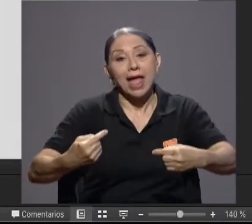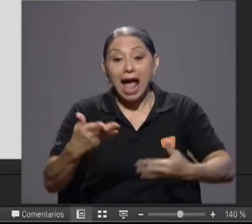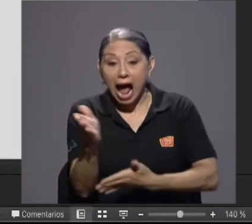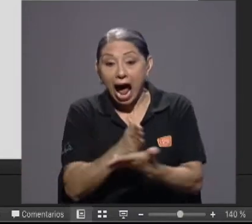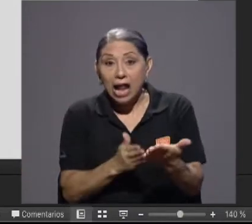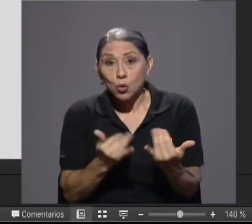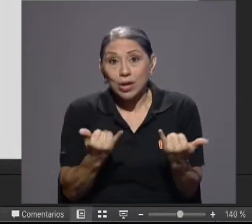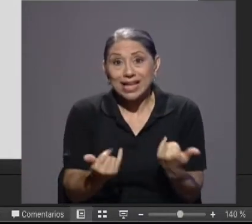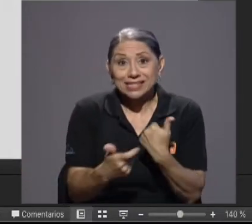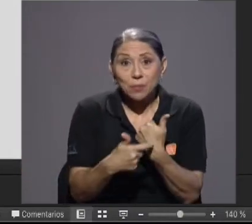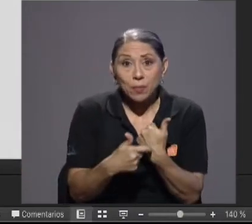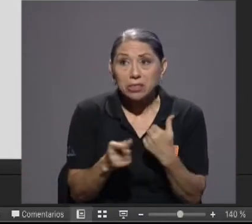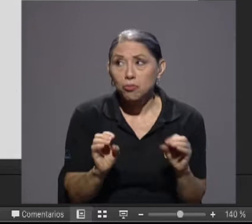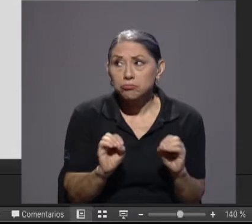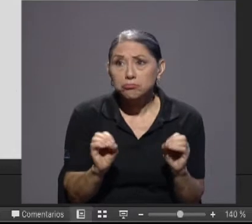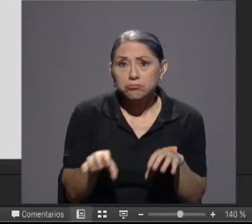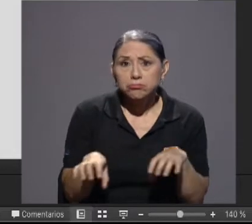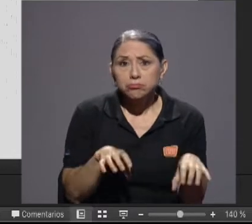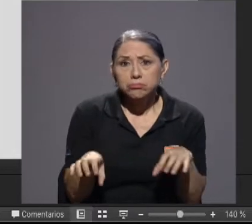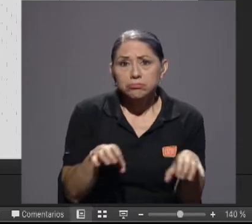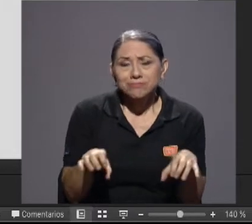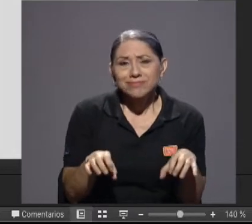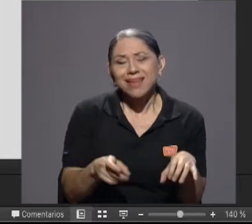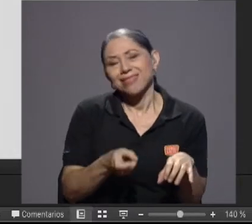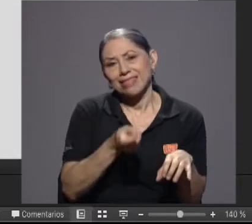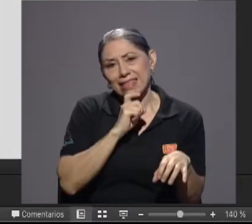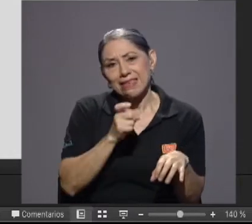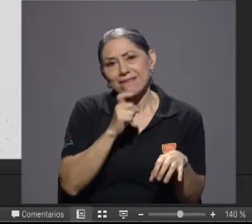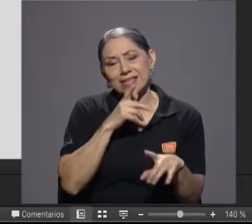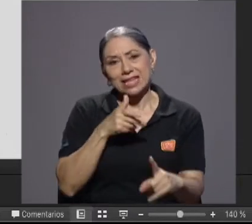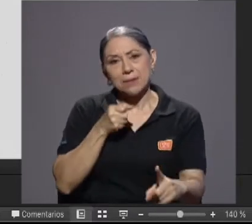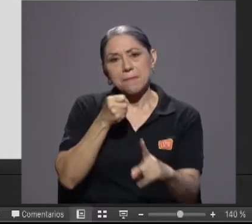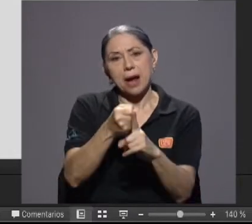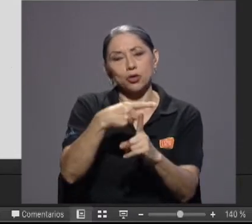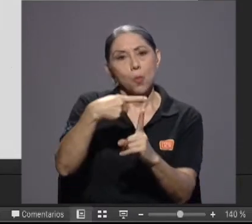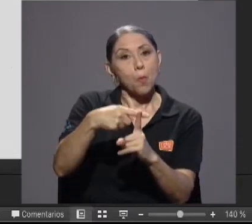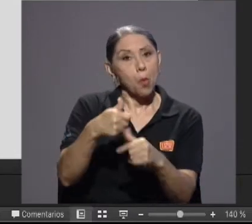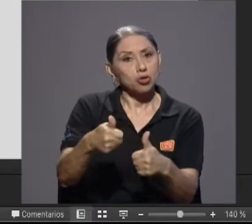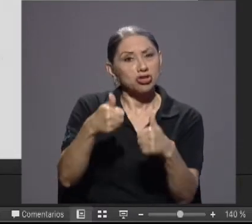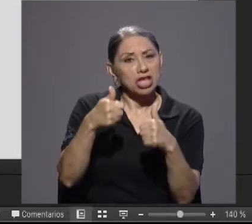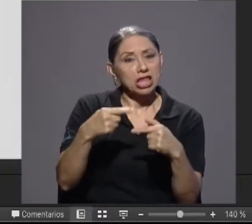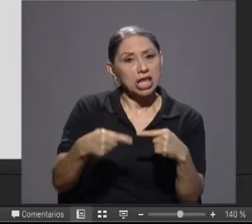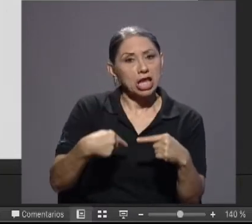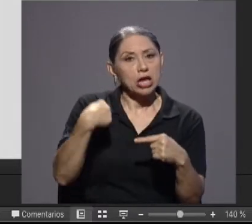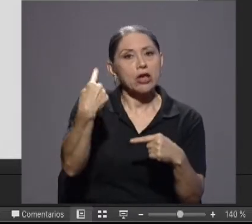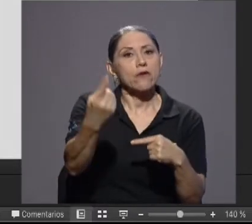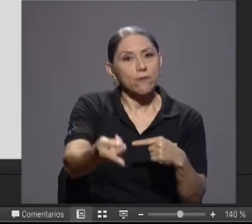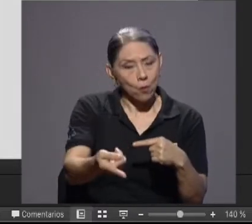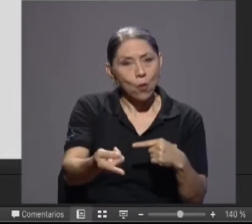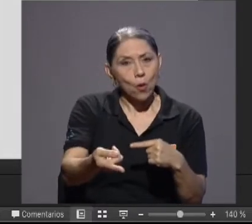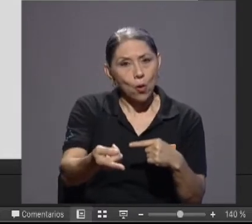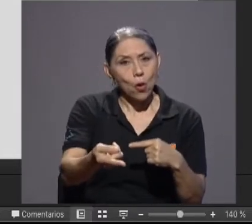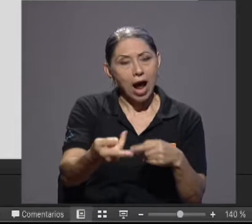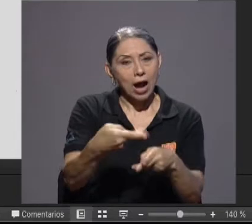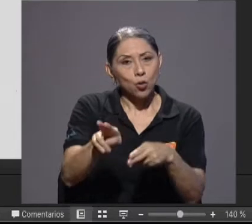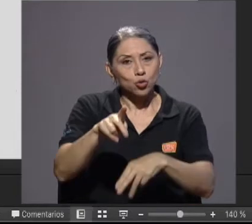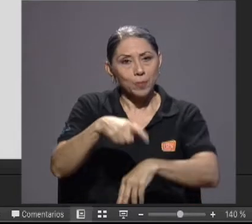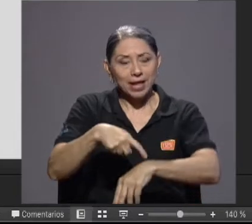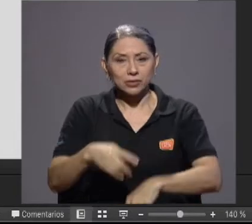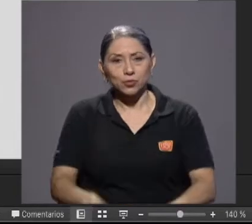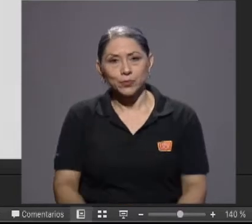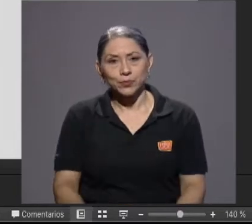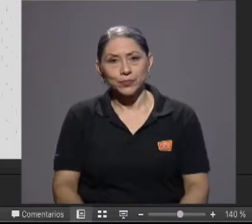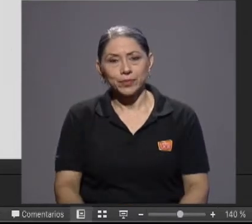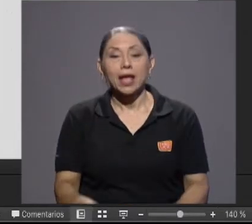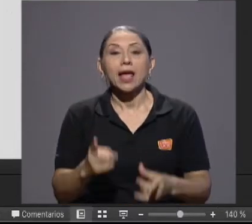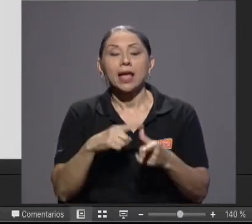momento difícilmente va a generar un impacto positivo o se van a ver hechos realidad a corto plazo.